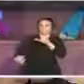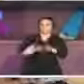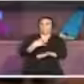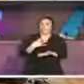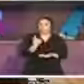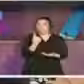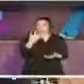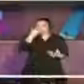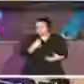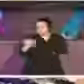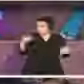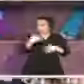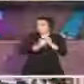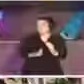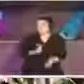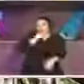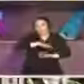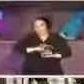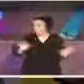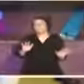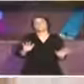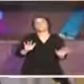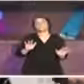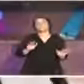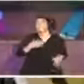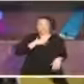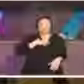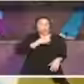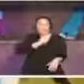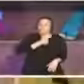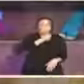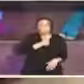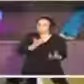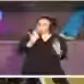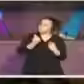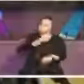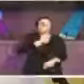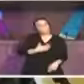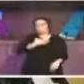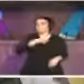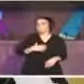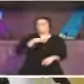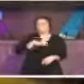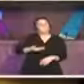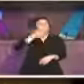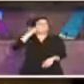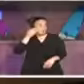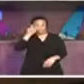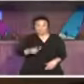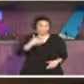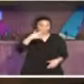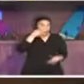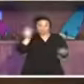ni para comer. No, ya no puedo aguantar, harto de ser esclavo del banco inhumano que niega la